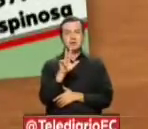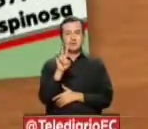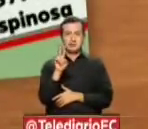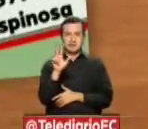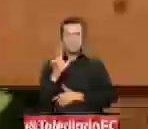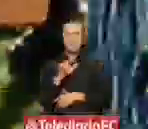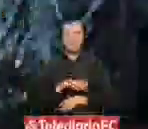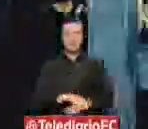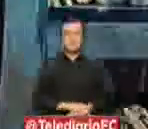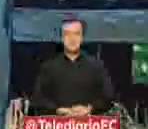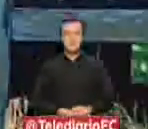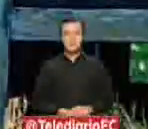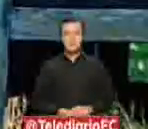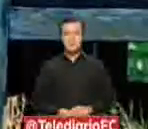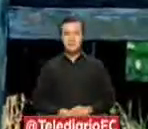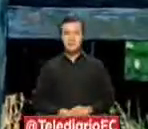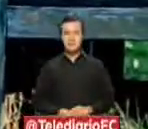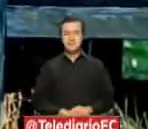099-5577-373.